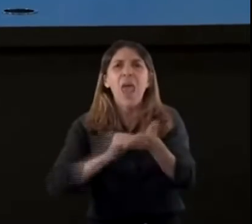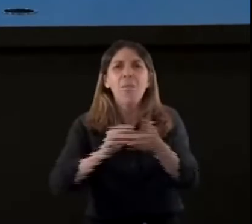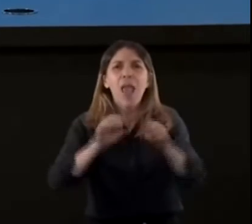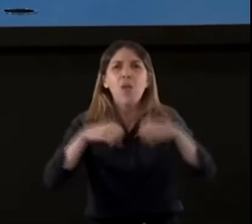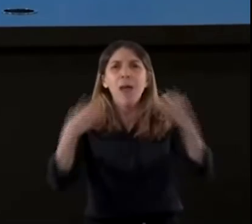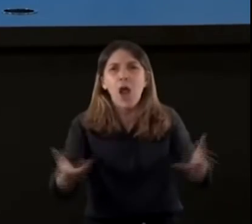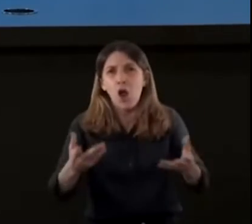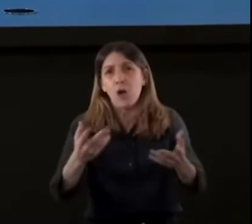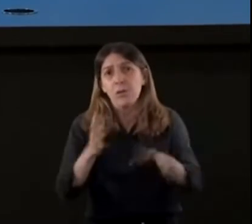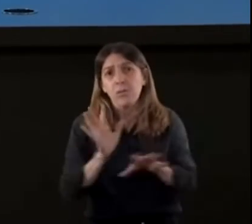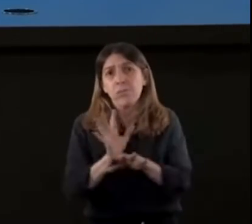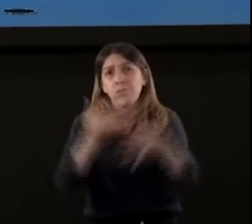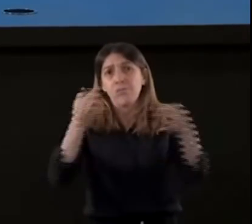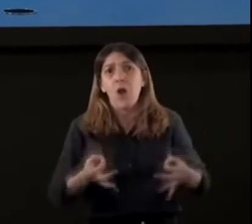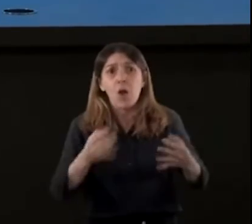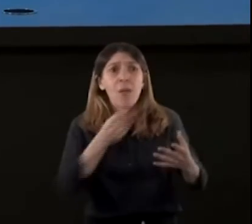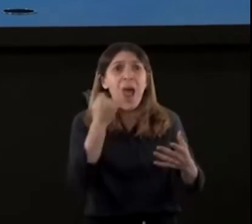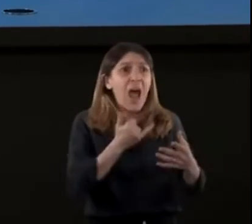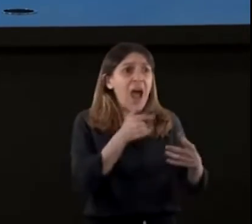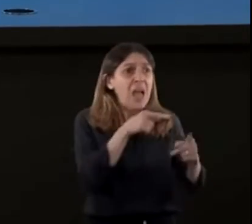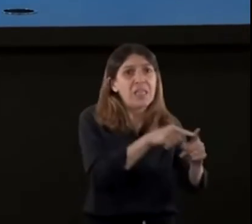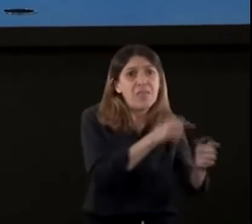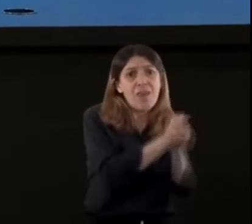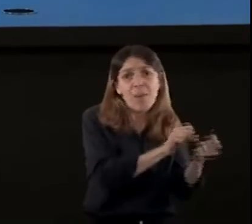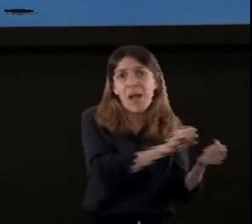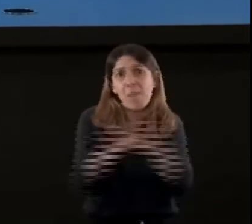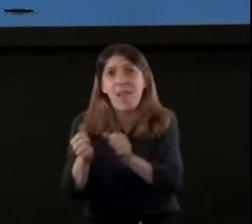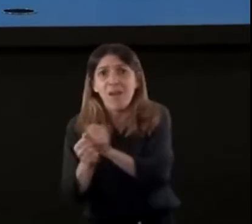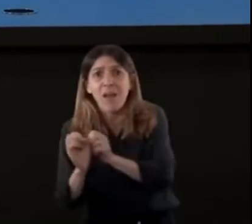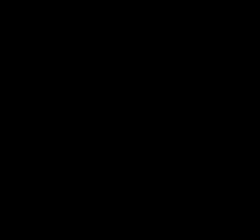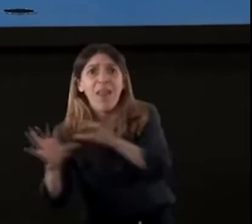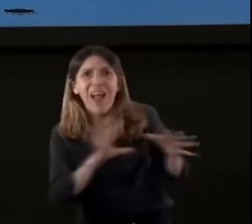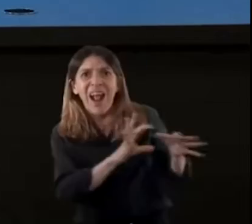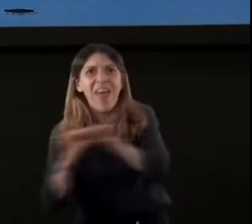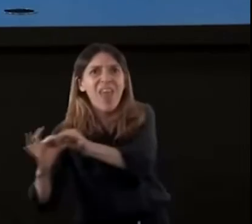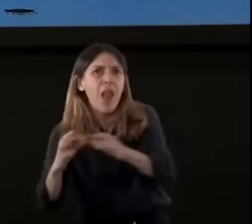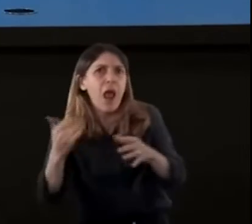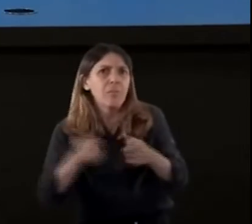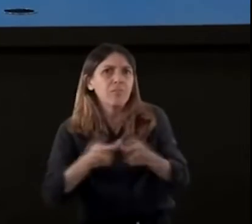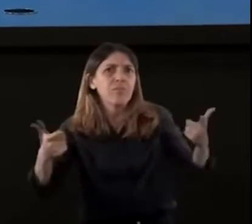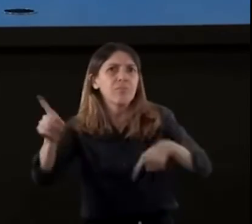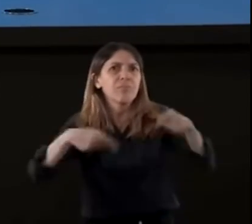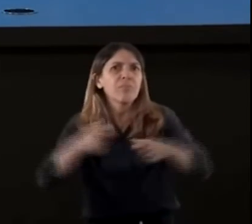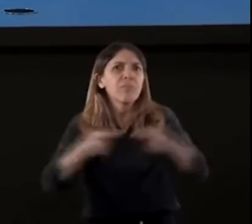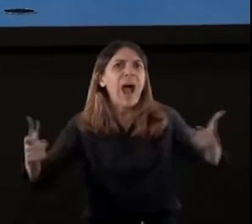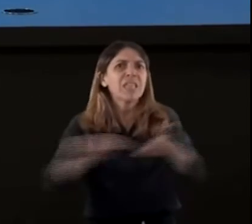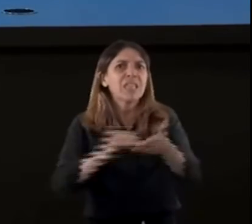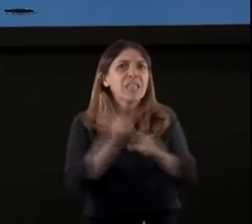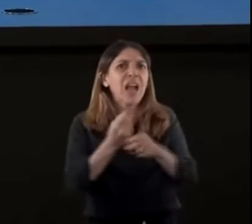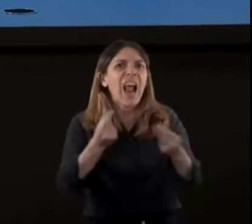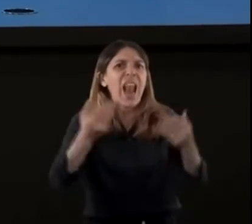la cadena, que tiene muchos eslabones hoy informales, y de esta manera, insisto, crear muchos empleos y de mayor